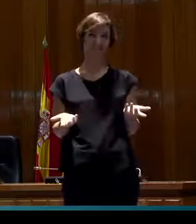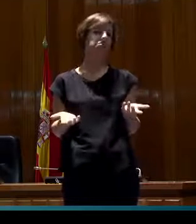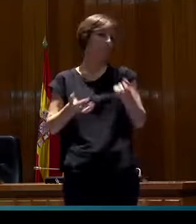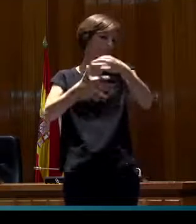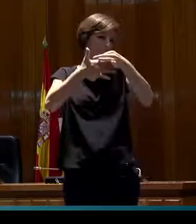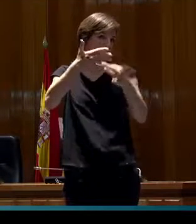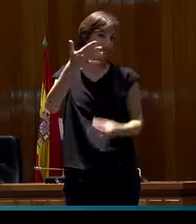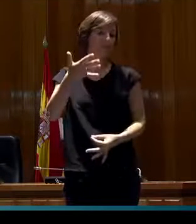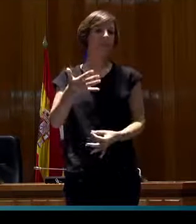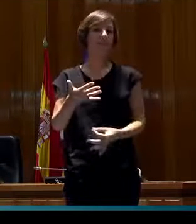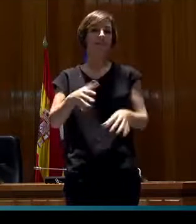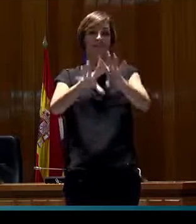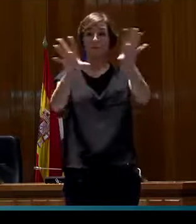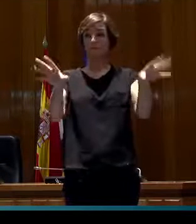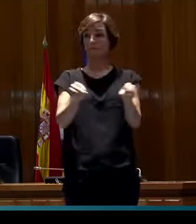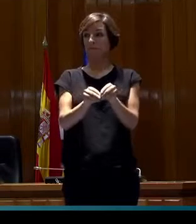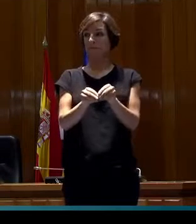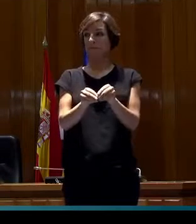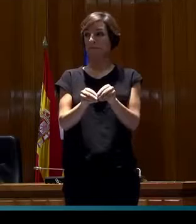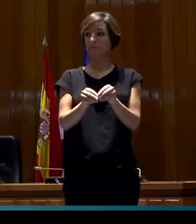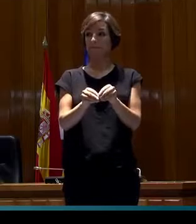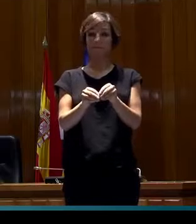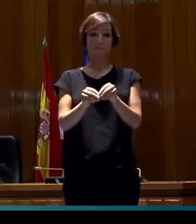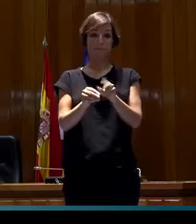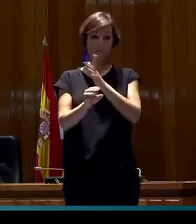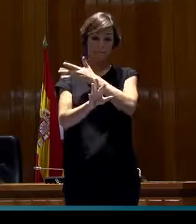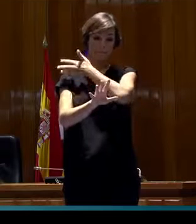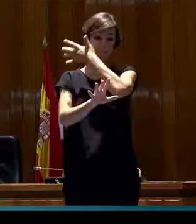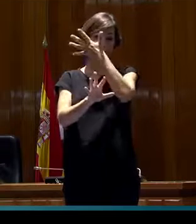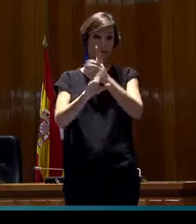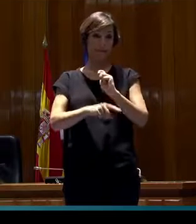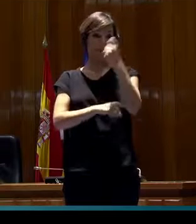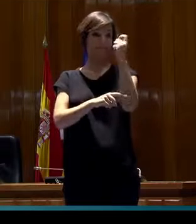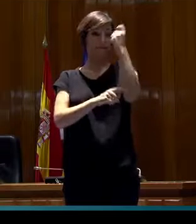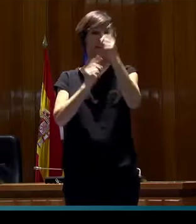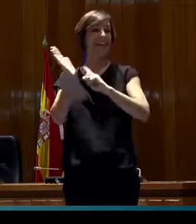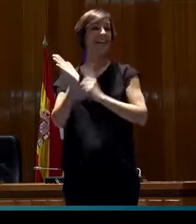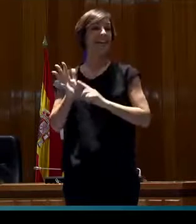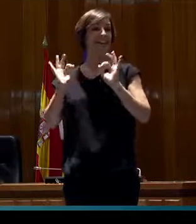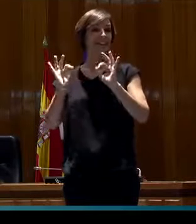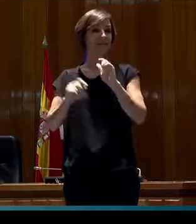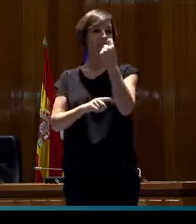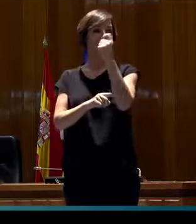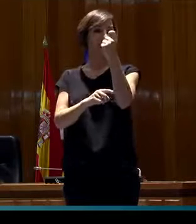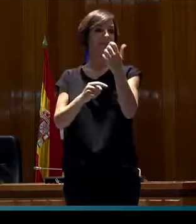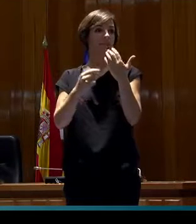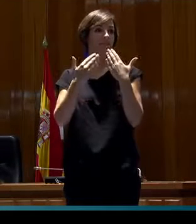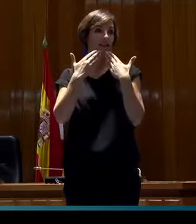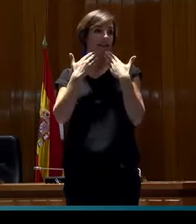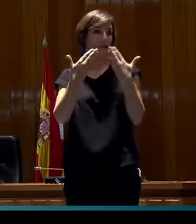Resumiendo, pues que los logros obtenidos en el marco legislativo y gracias al actual